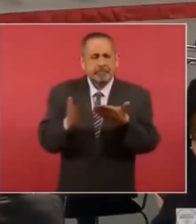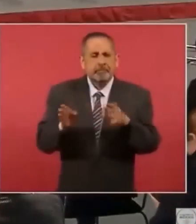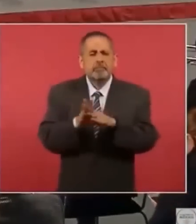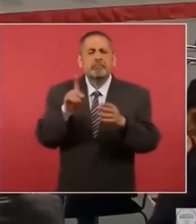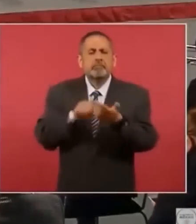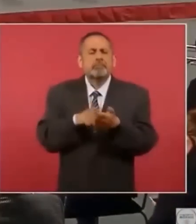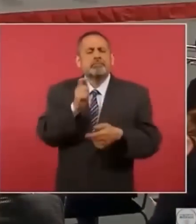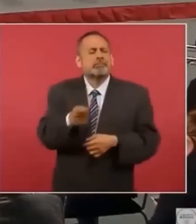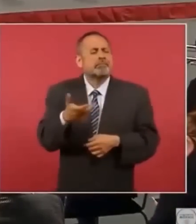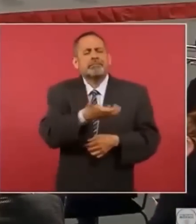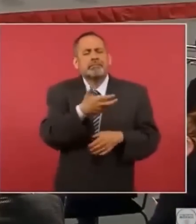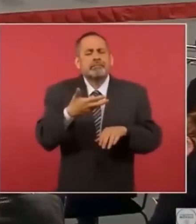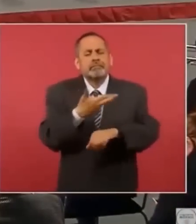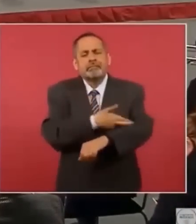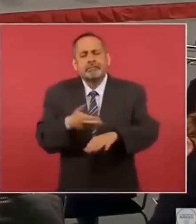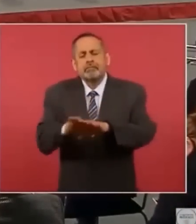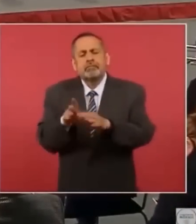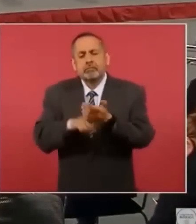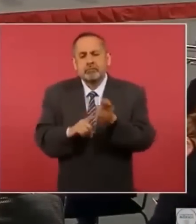es lo que hacen?